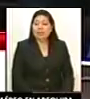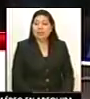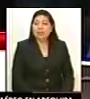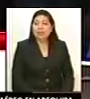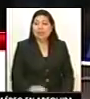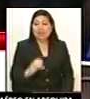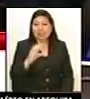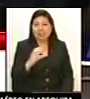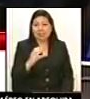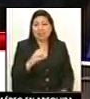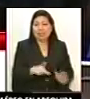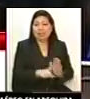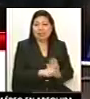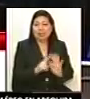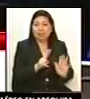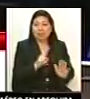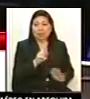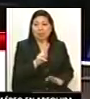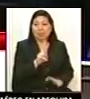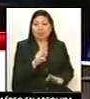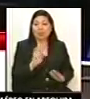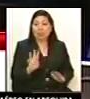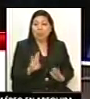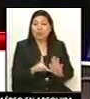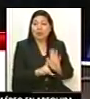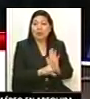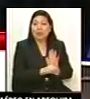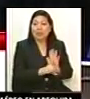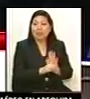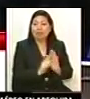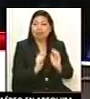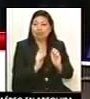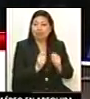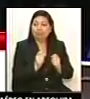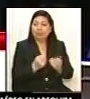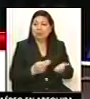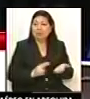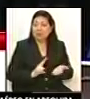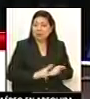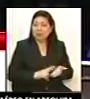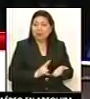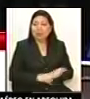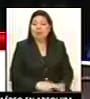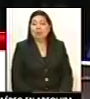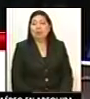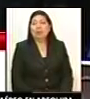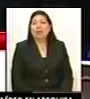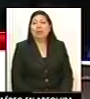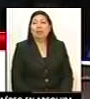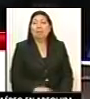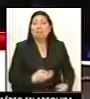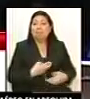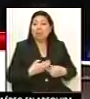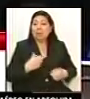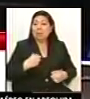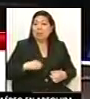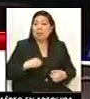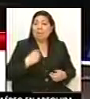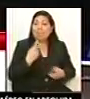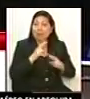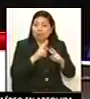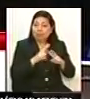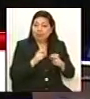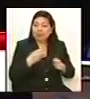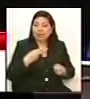C, la ley 27.624, ley que dispone la devolución del impuesto general a las ventas e impuesto de promoción municipal para la